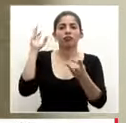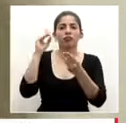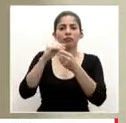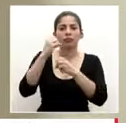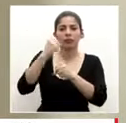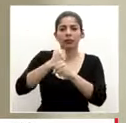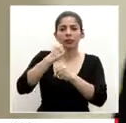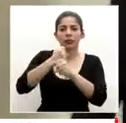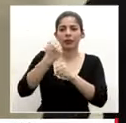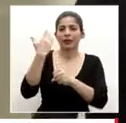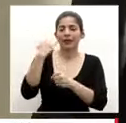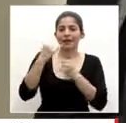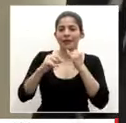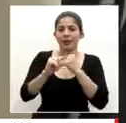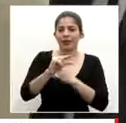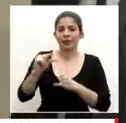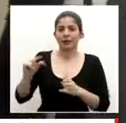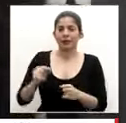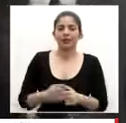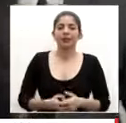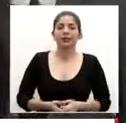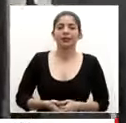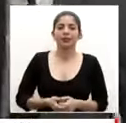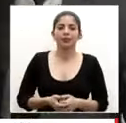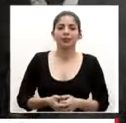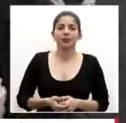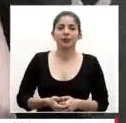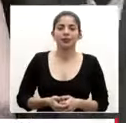operativos realizados este fin de semana.